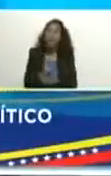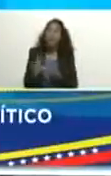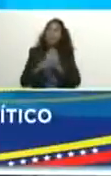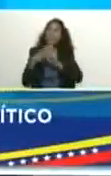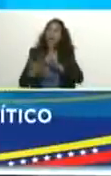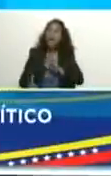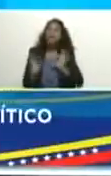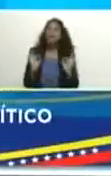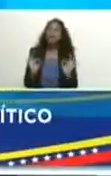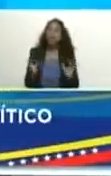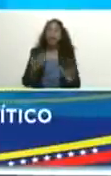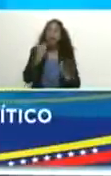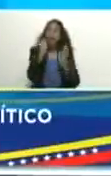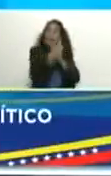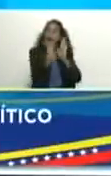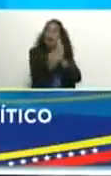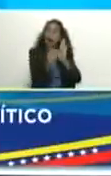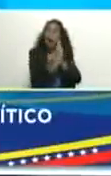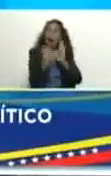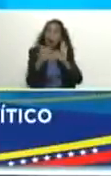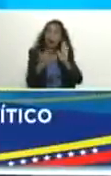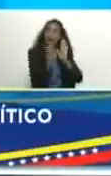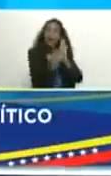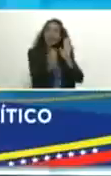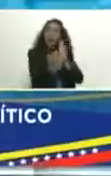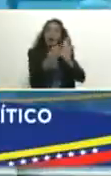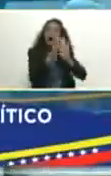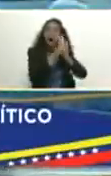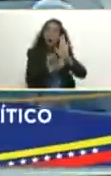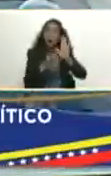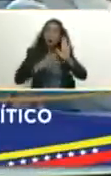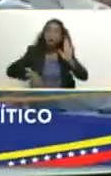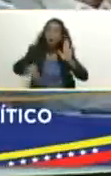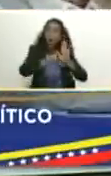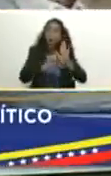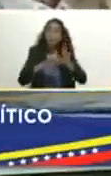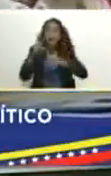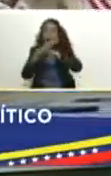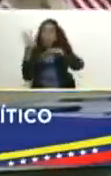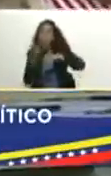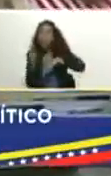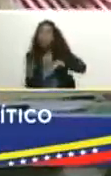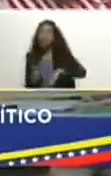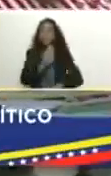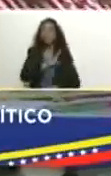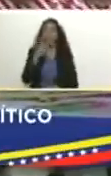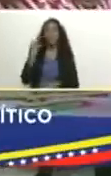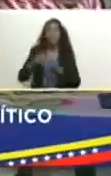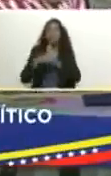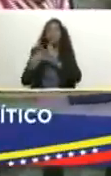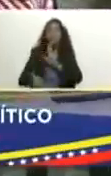derechos incontrovertibles que Venezuela tiene sobre el territorio de la Guayana Esequiba, que